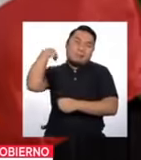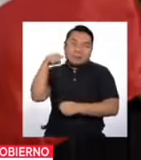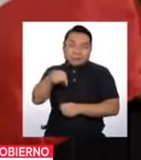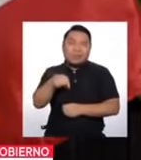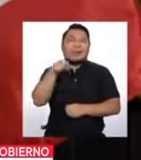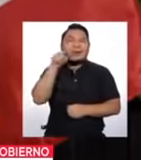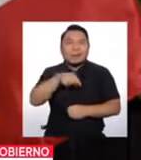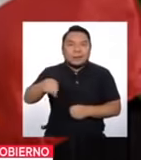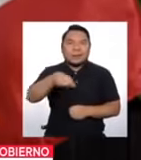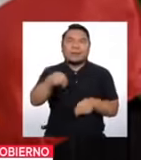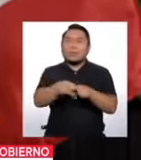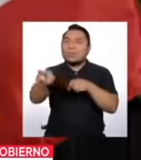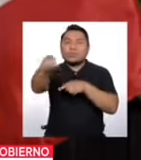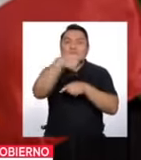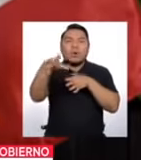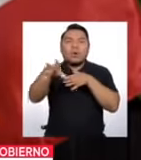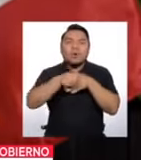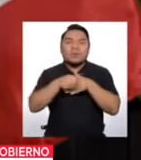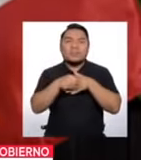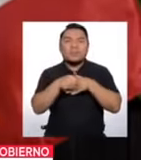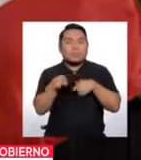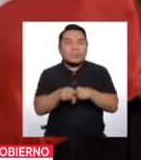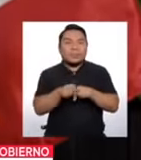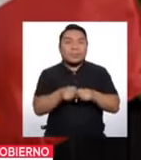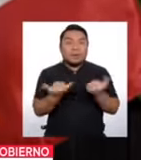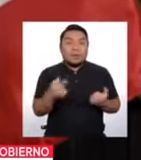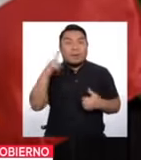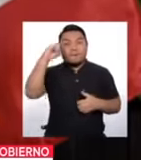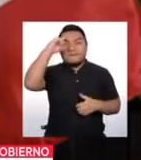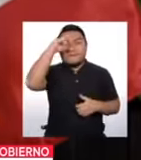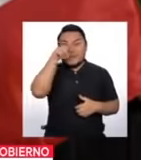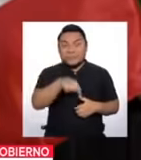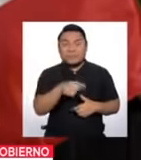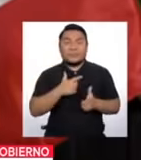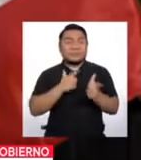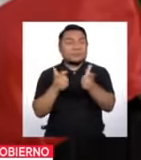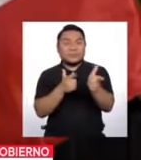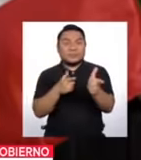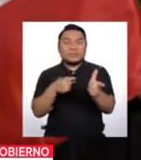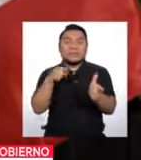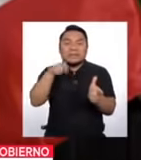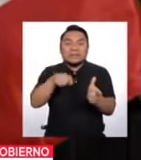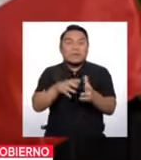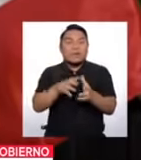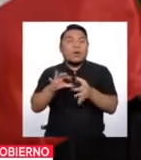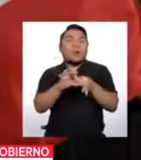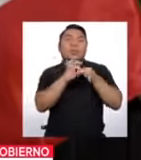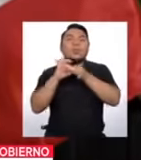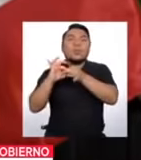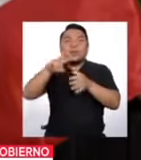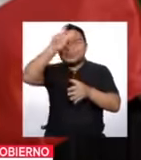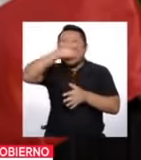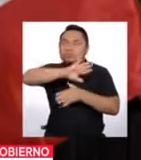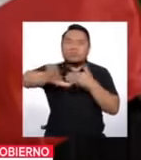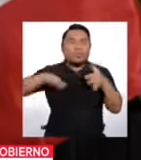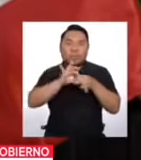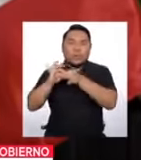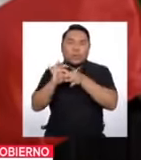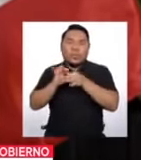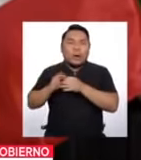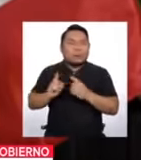sigue siendo la misma. En momentos difíciles, solo la unidad de todos los peruanos nos va a poder